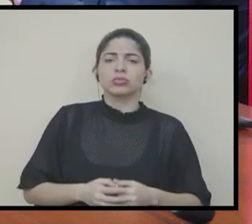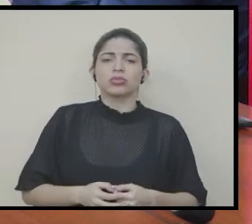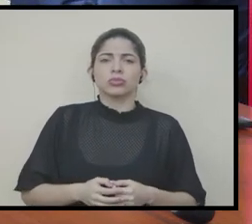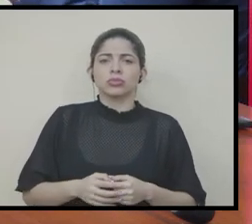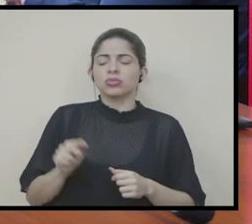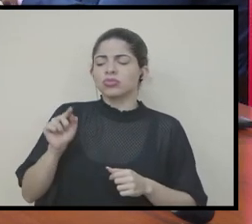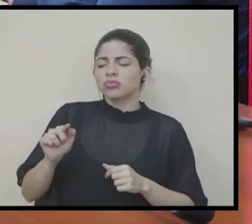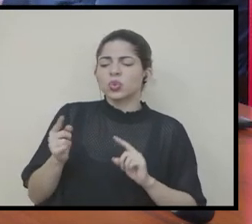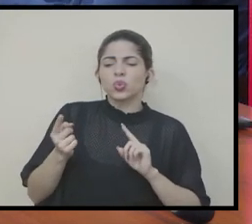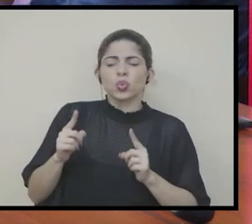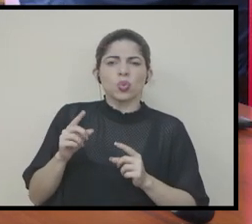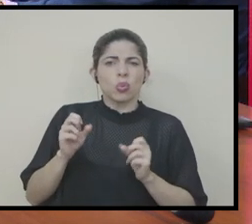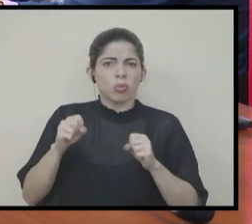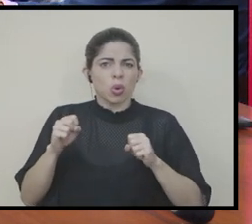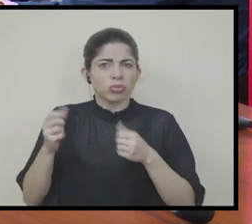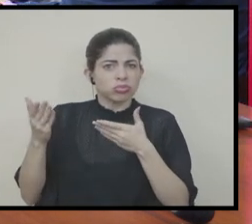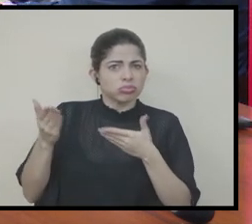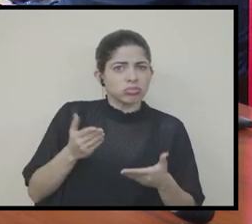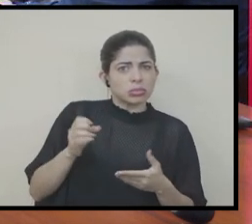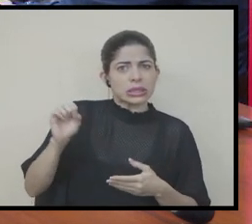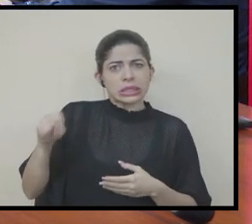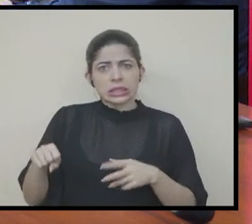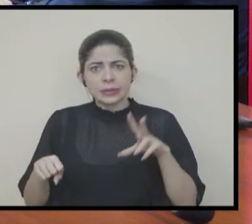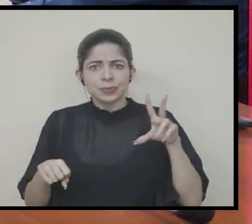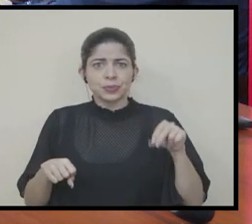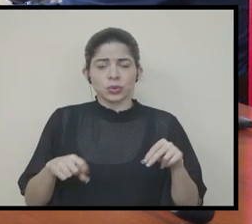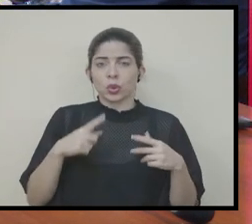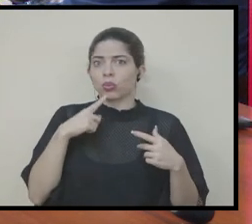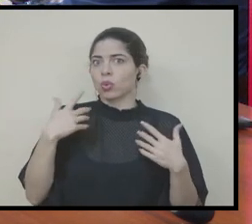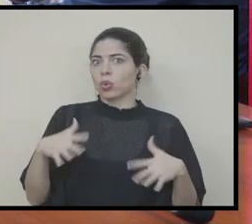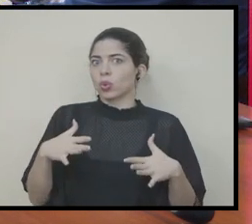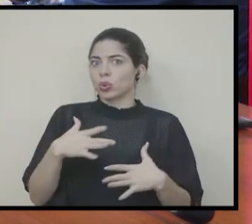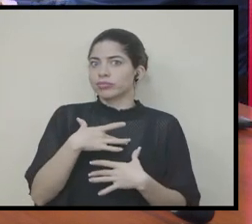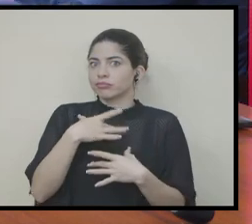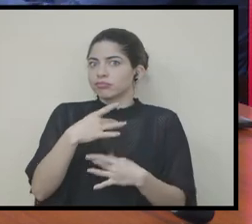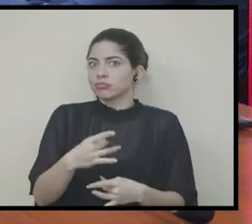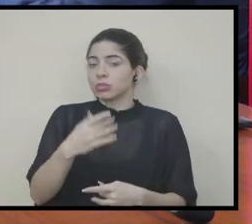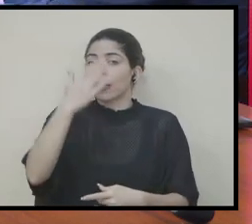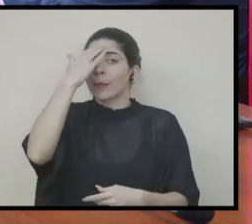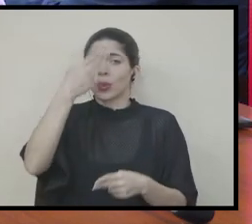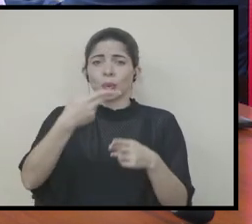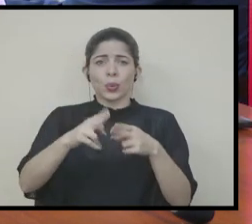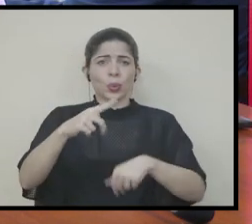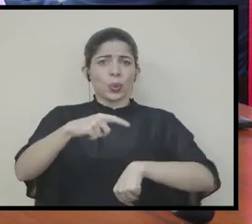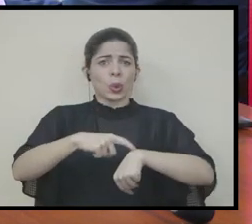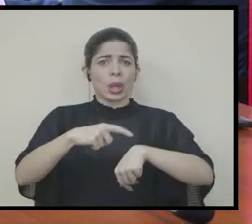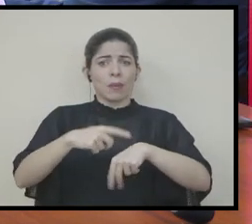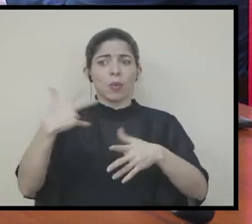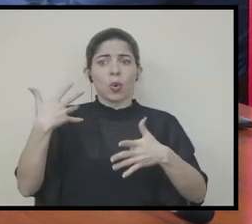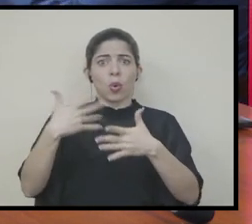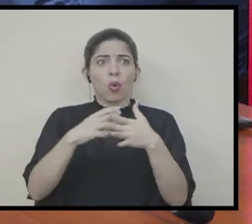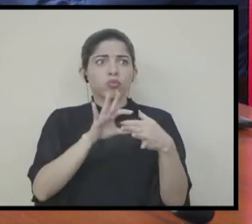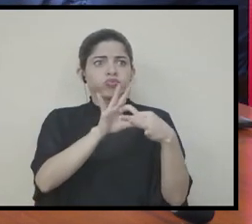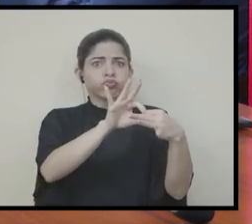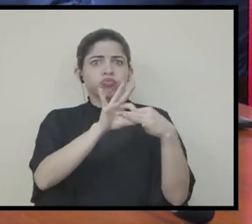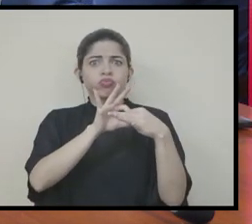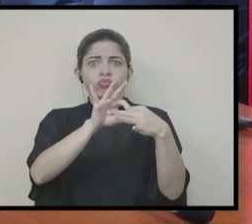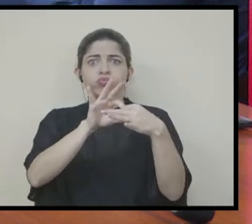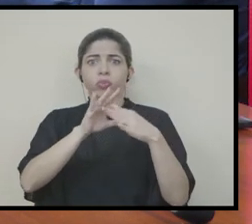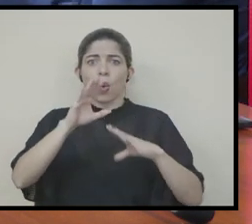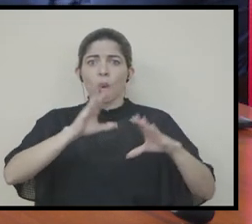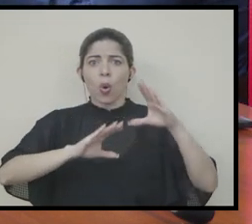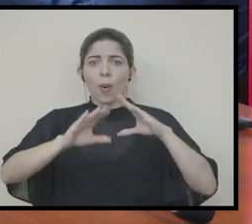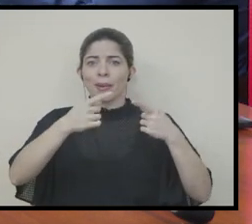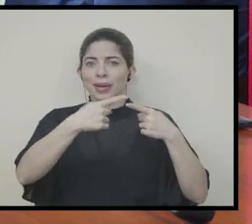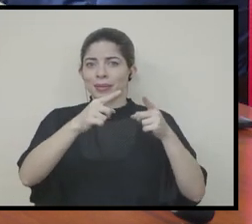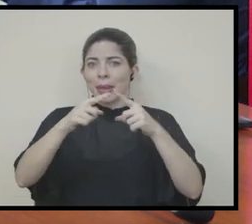qué oportunidad había de traerla y no. Y fue súper interesante porque en muy corto tiempo logré alianzas comerciales con otras